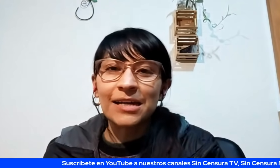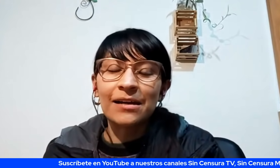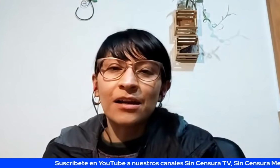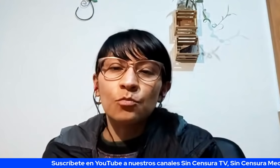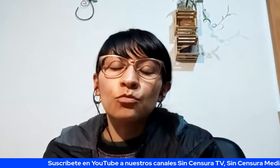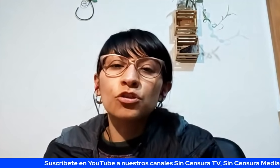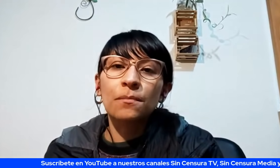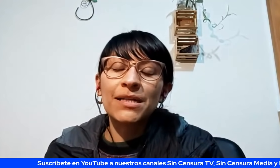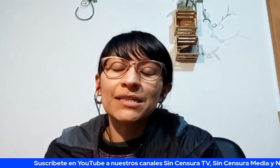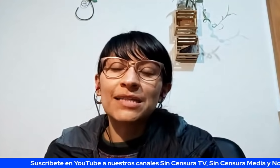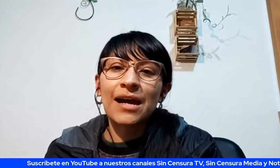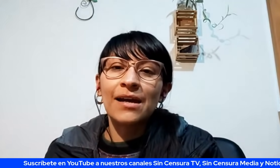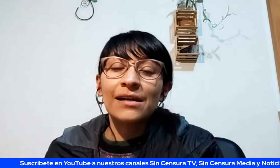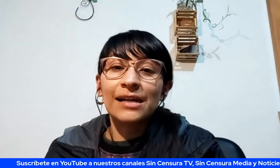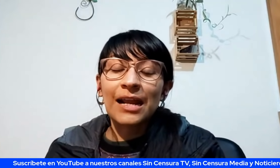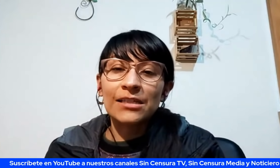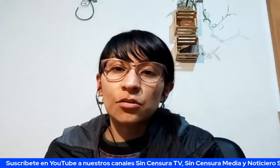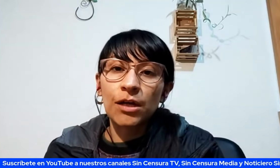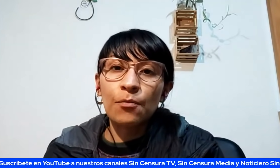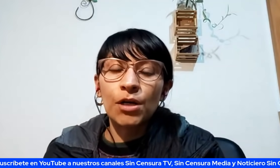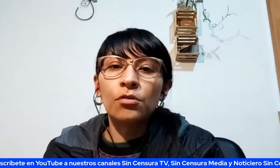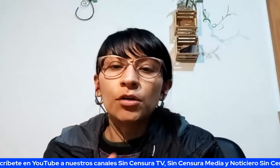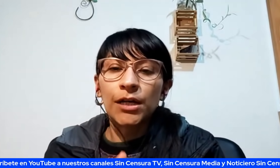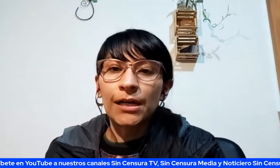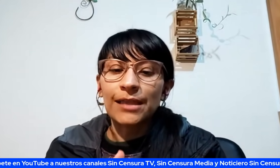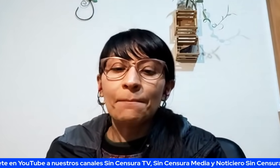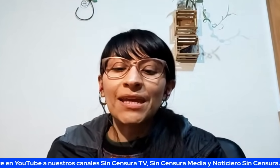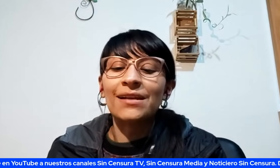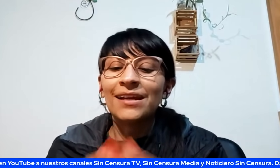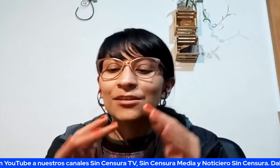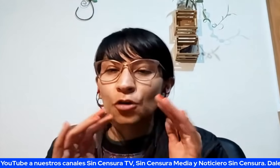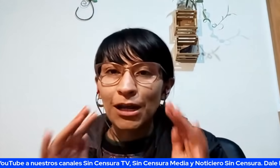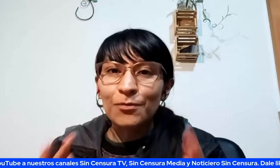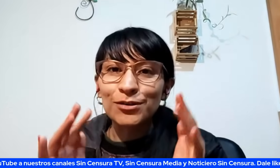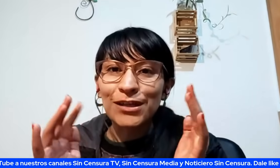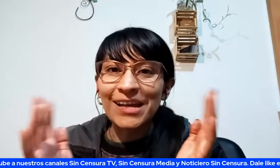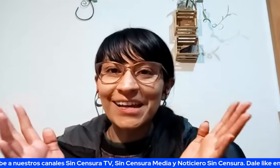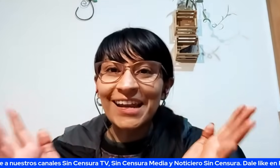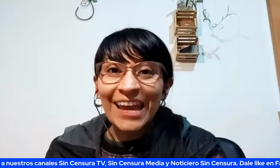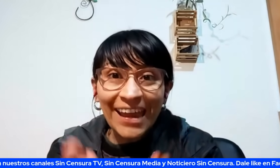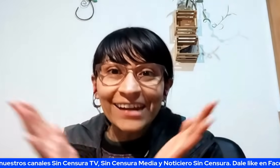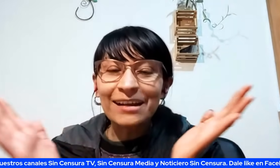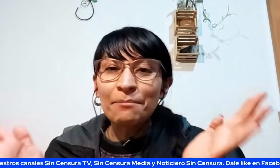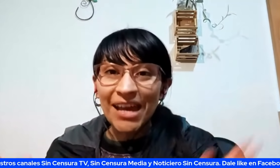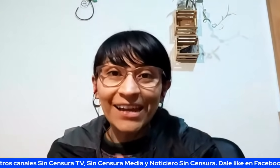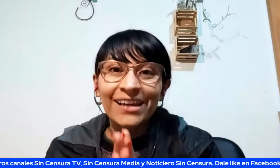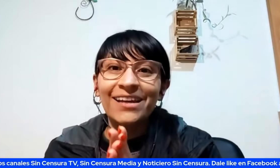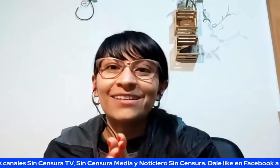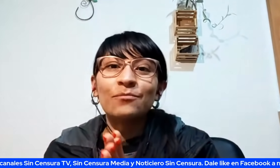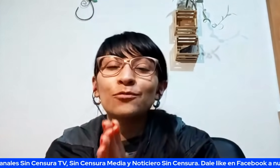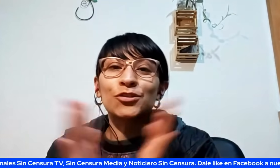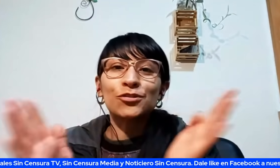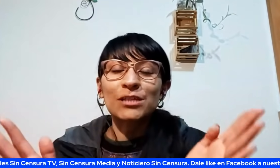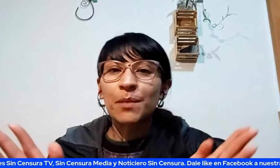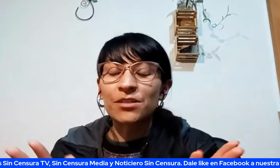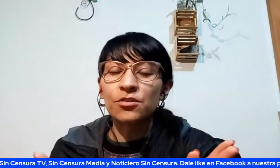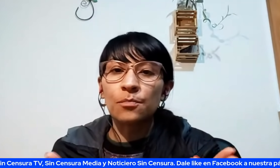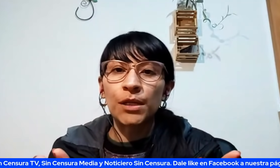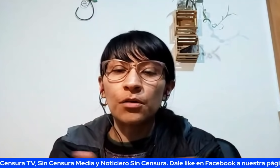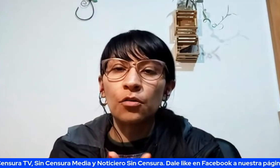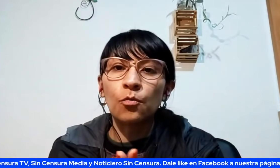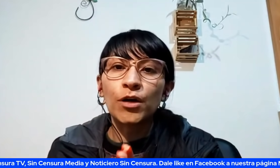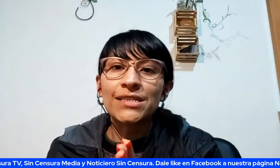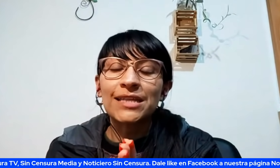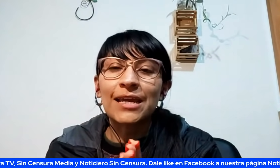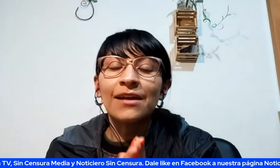que analizar mucho más esta relación que, bueno, creo que también solemos leer, ver en muchos espacios